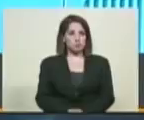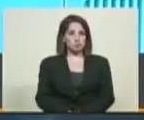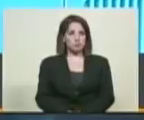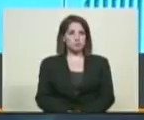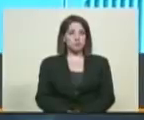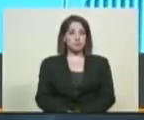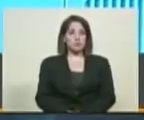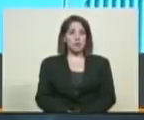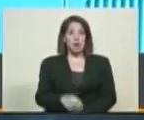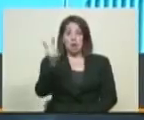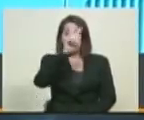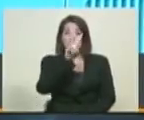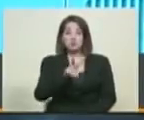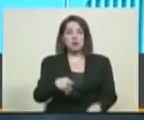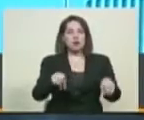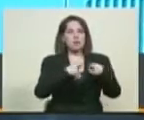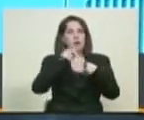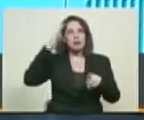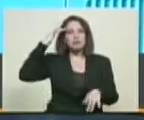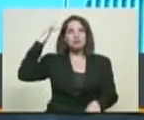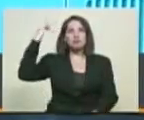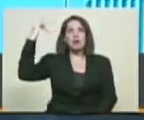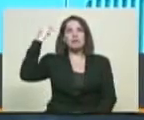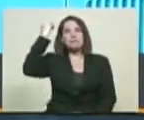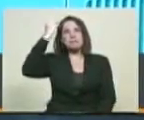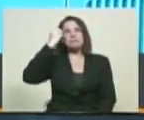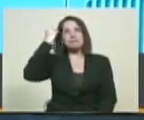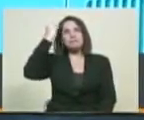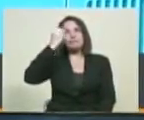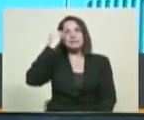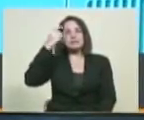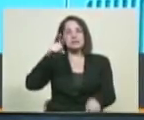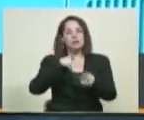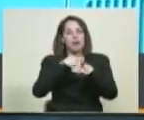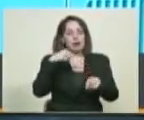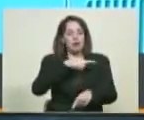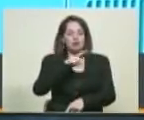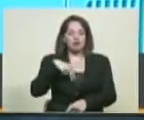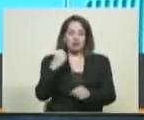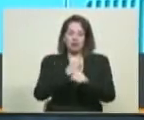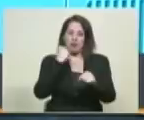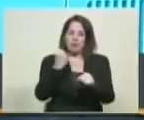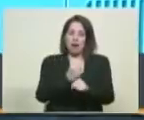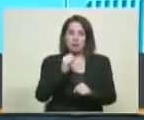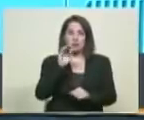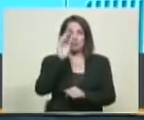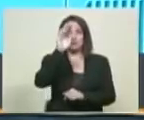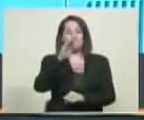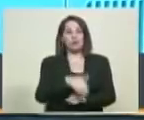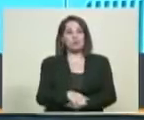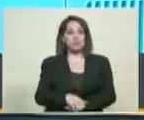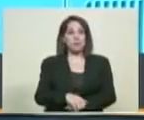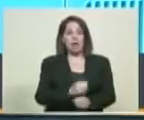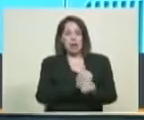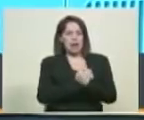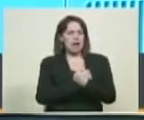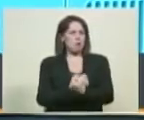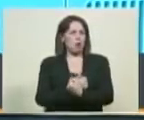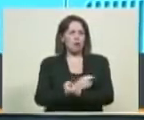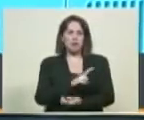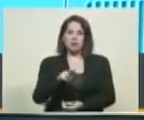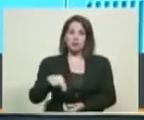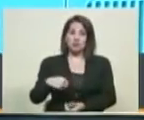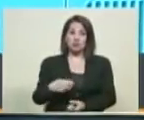nuestro sueño, de nuestro trabajo. La Venezuela que va a surgir del amor de todos nosotros.